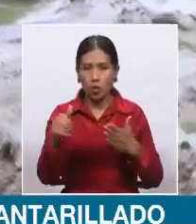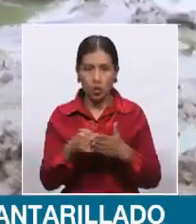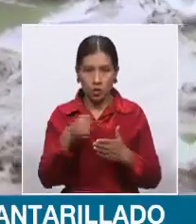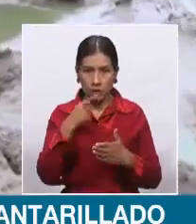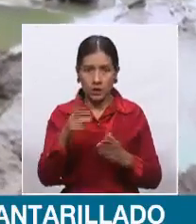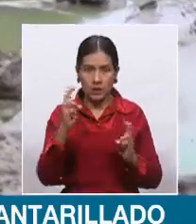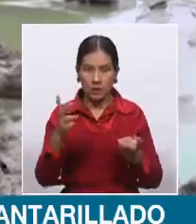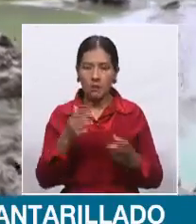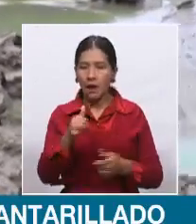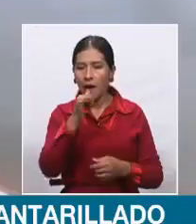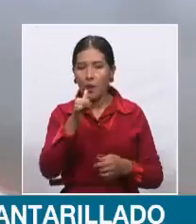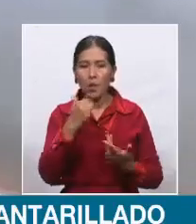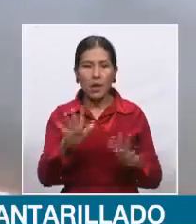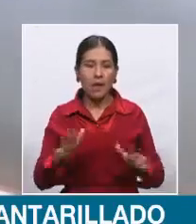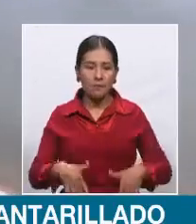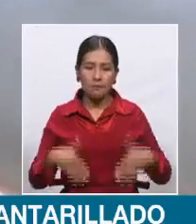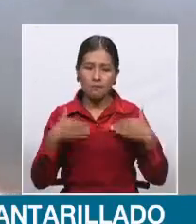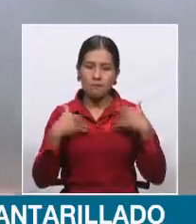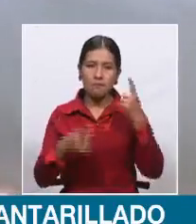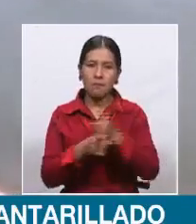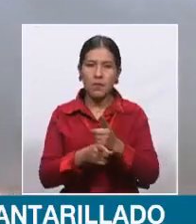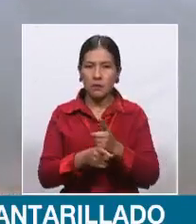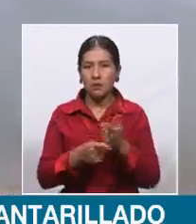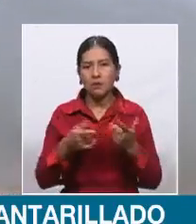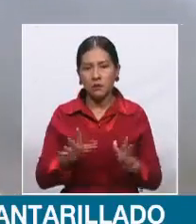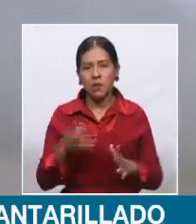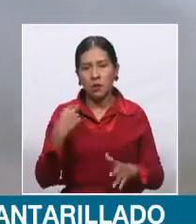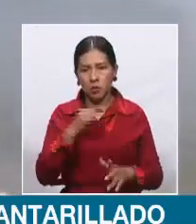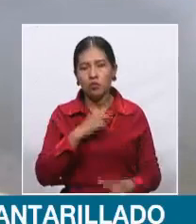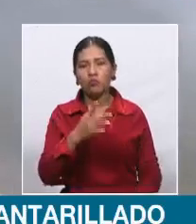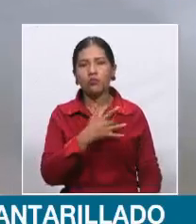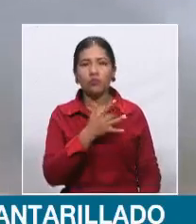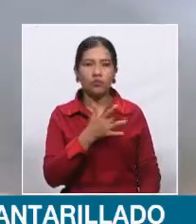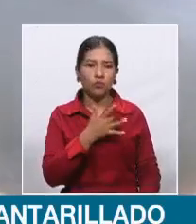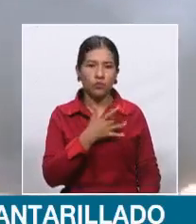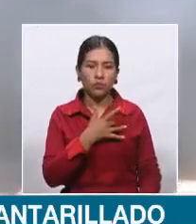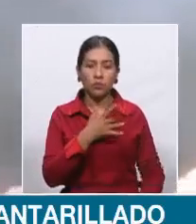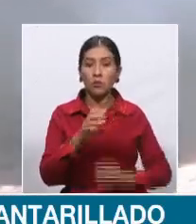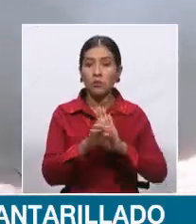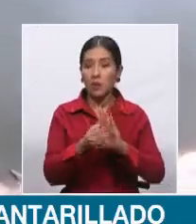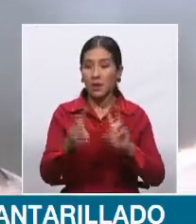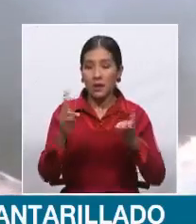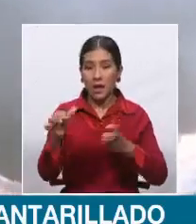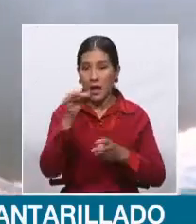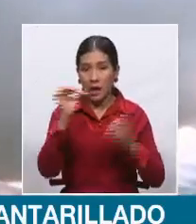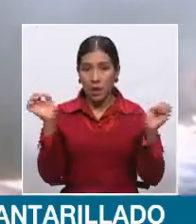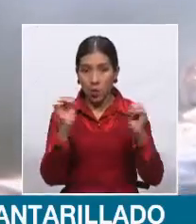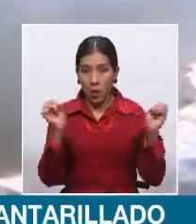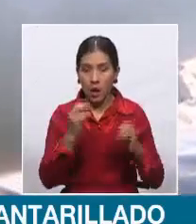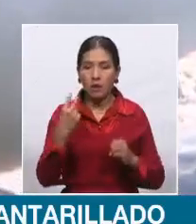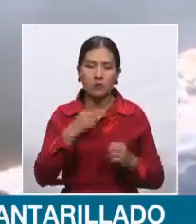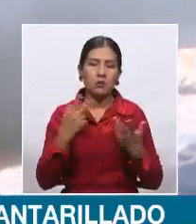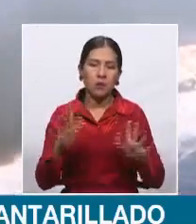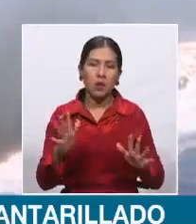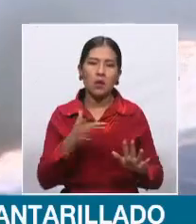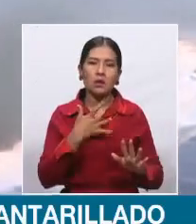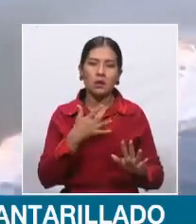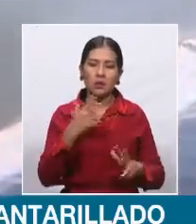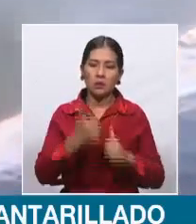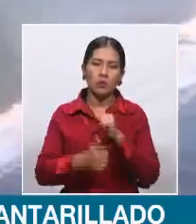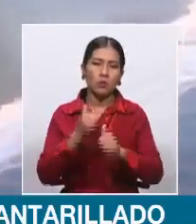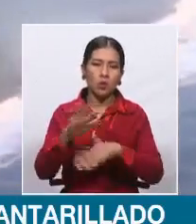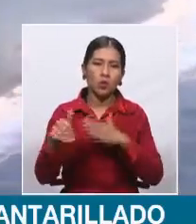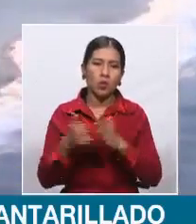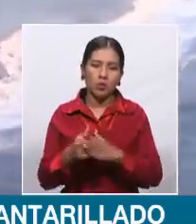vida, ¿no? Realmente eso lo estamos sintiendo, porque sin agua estamos sintiendo los efectos que se